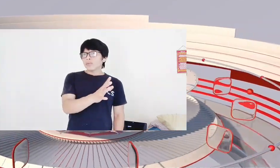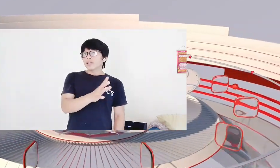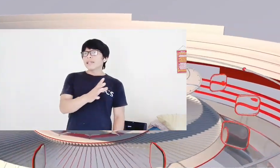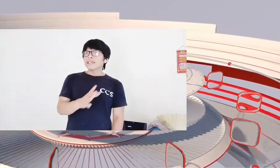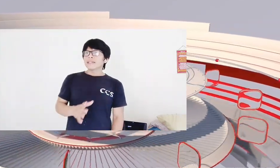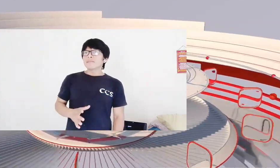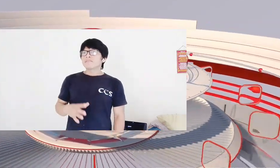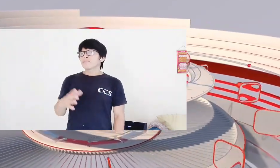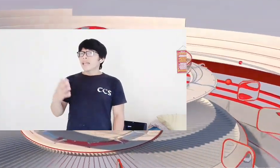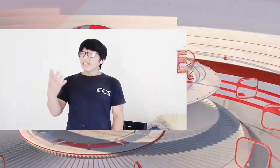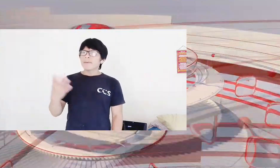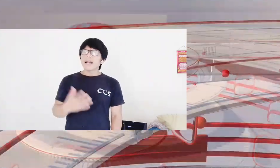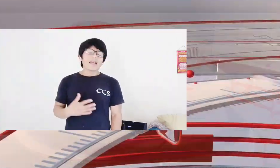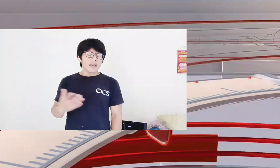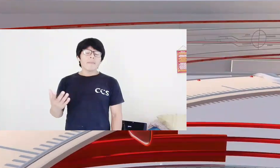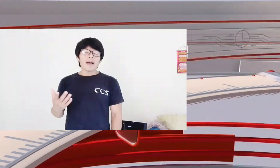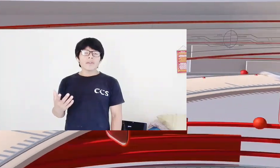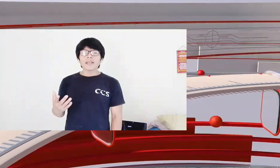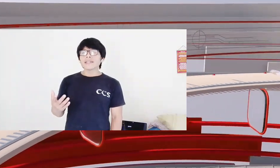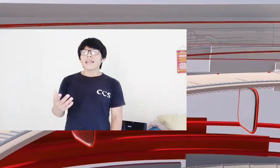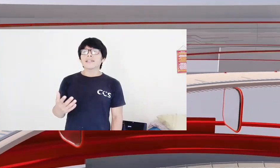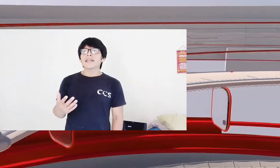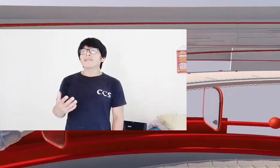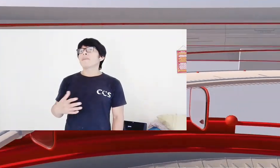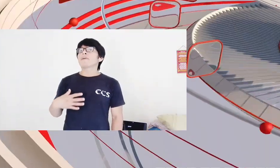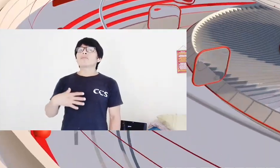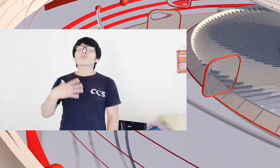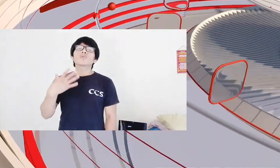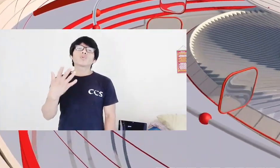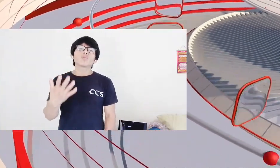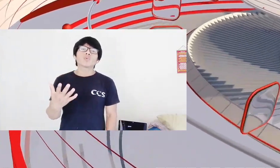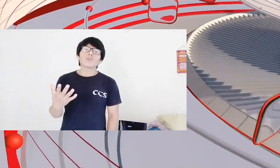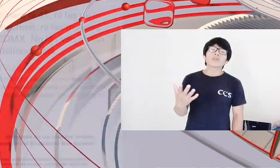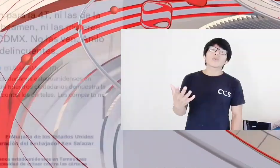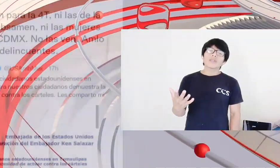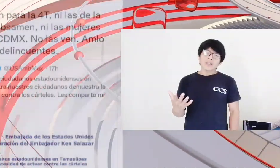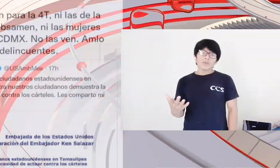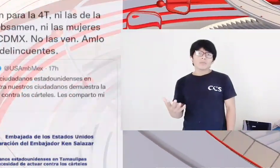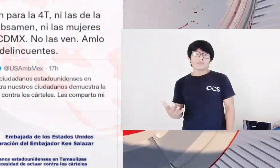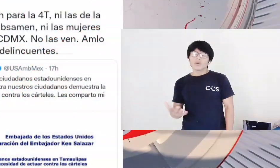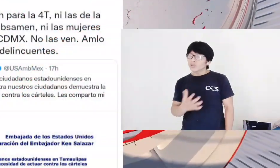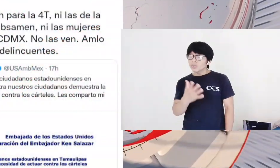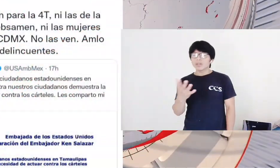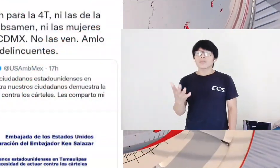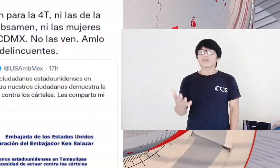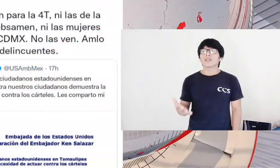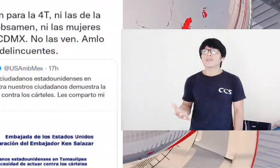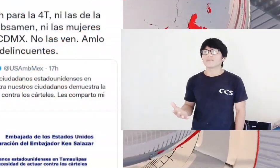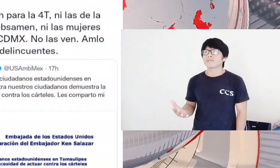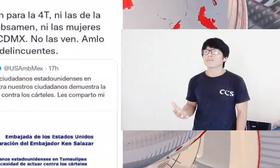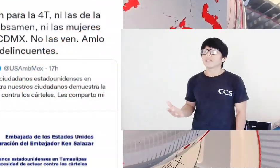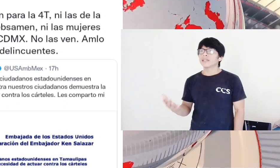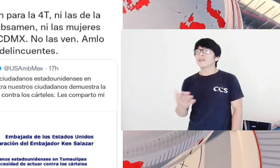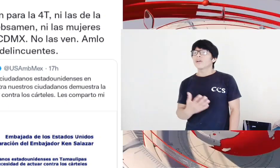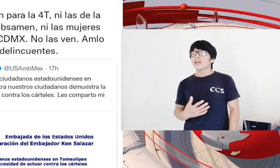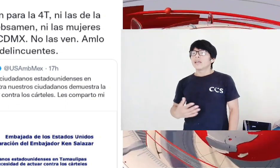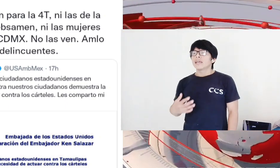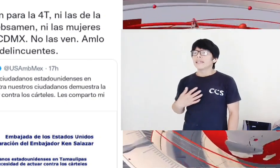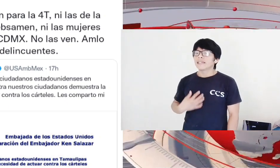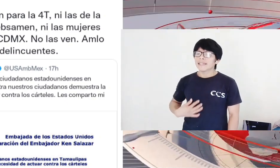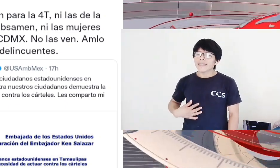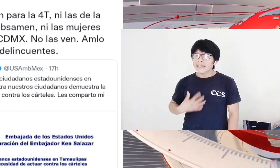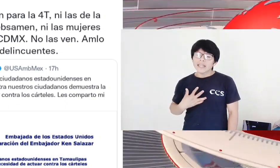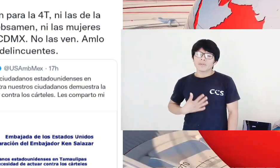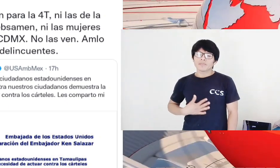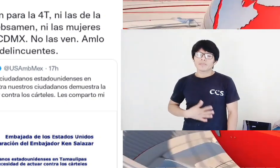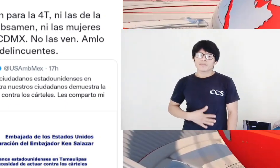Los estadounidenses, el embajador Ken Salazar también mostró su descontento, en serio,